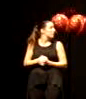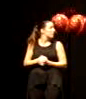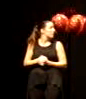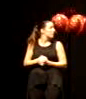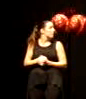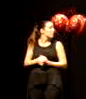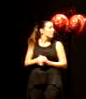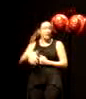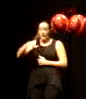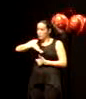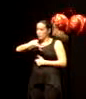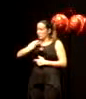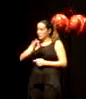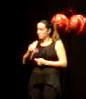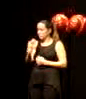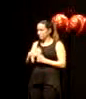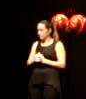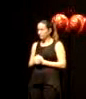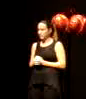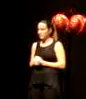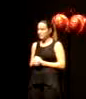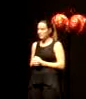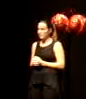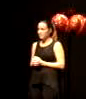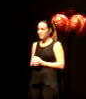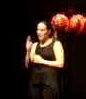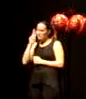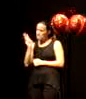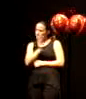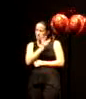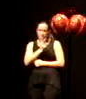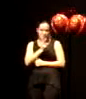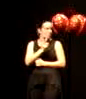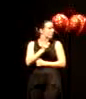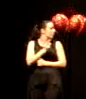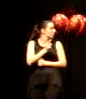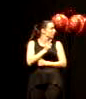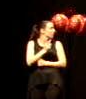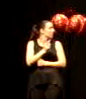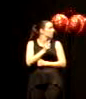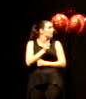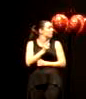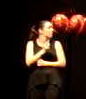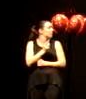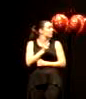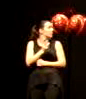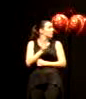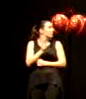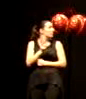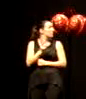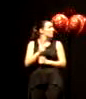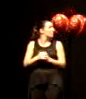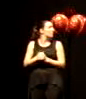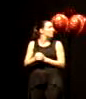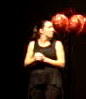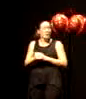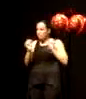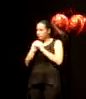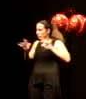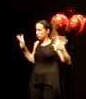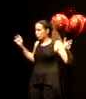el sitio donde fue escuchado eso. Mira, llegó a los soldados. Yo no. ¿Me enseñas?